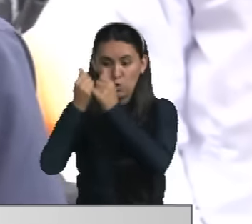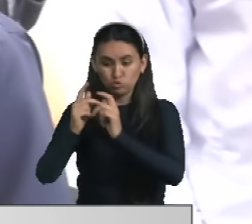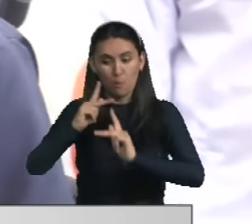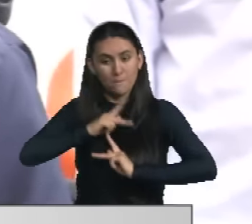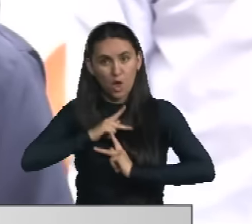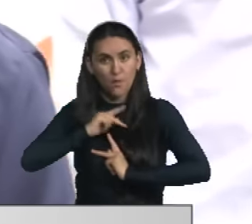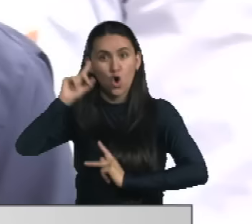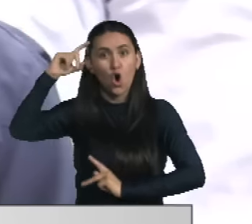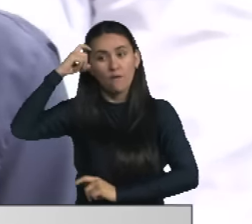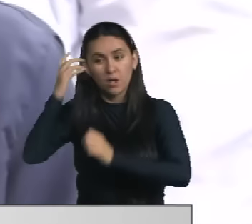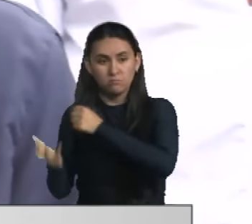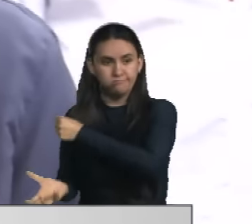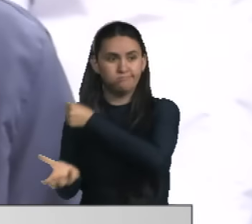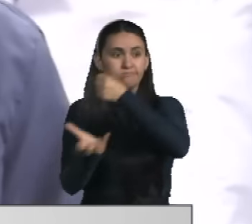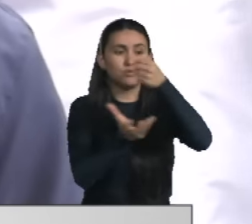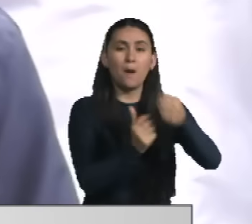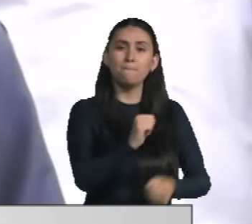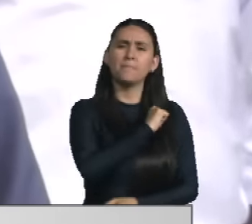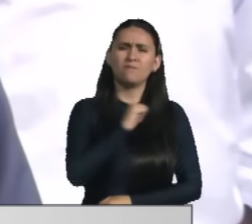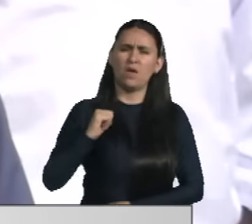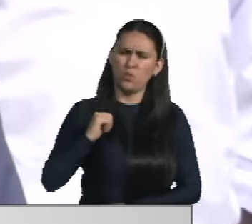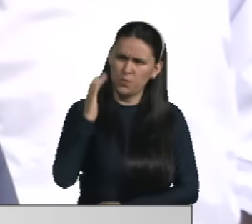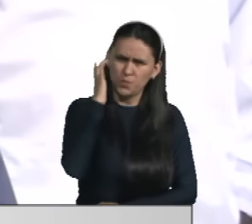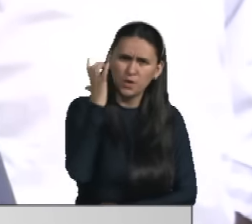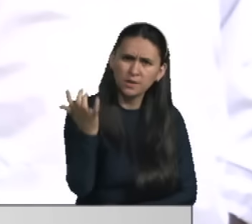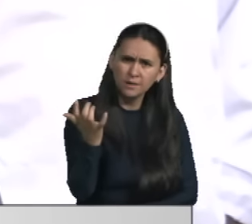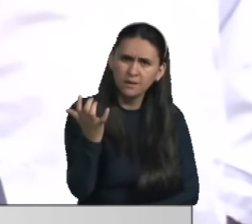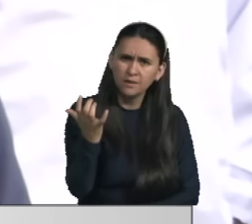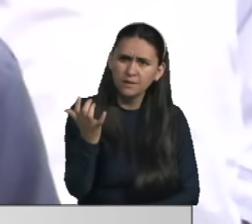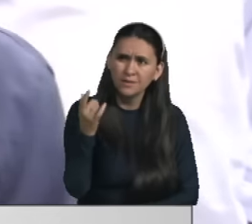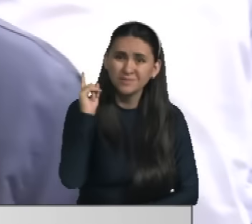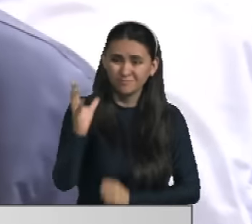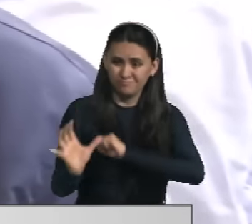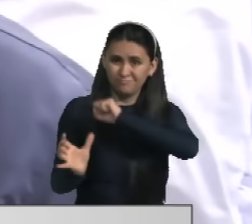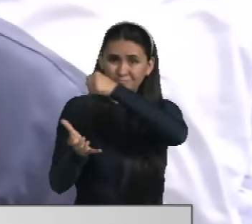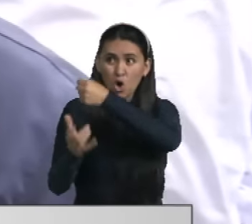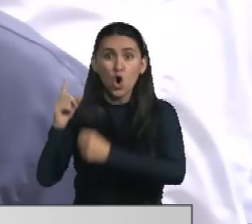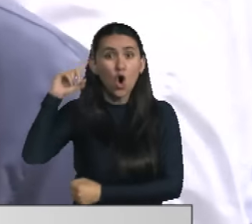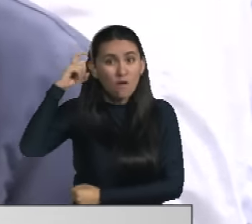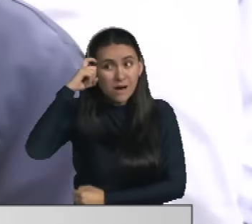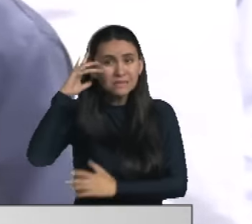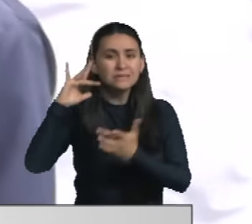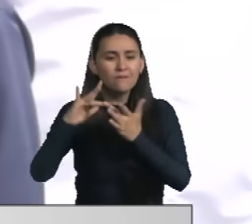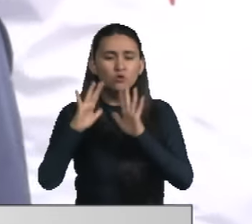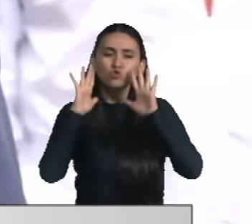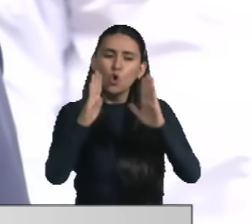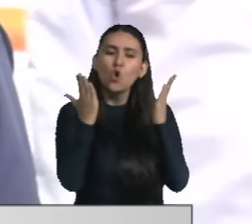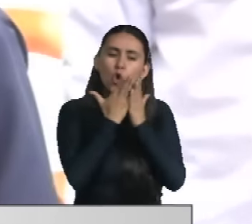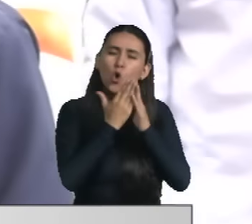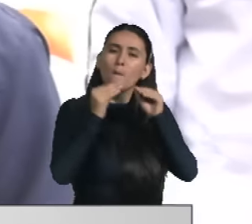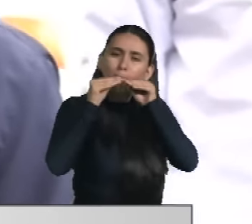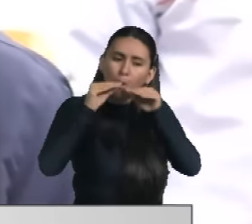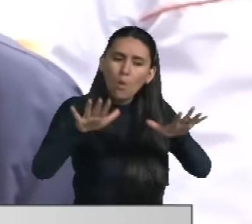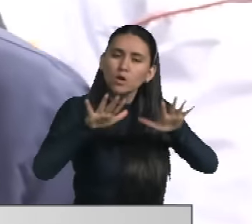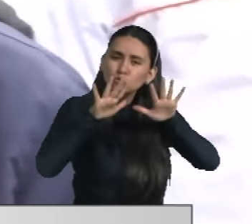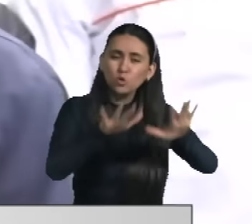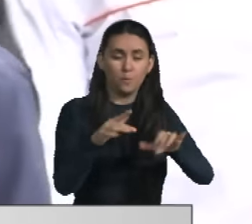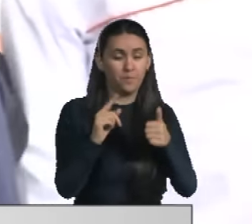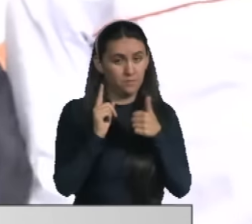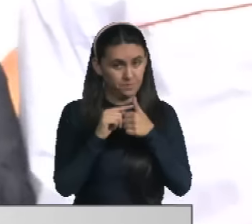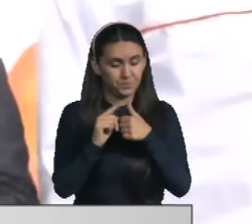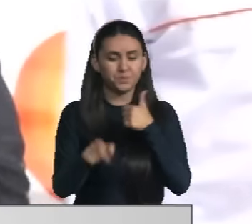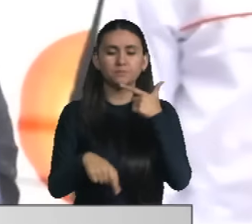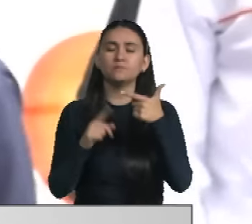privada. Nosotros hemos dicho no, porque hoy los recursos públicos deben ser para la educación pública. El otro elemento que se plantea es